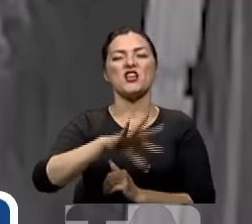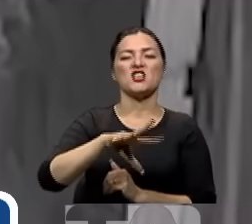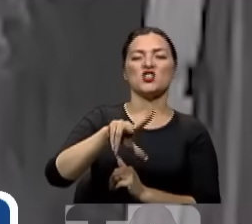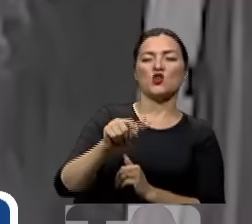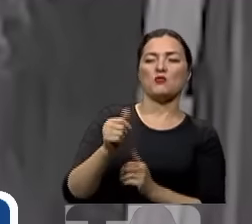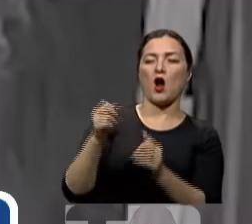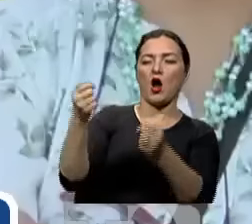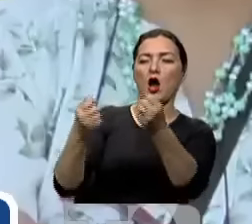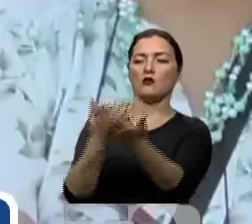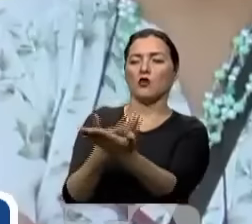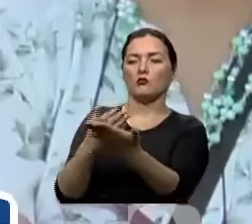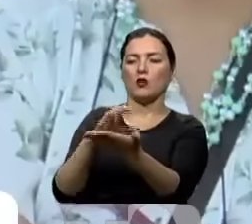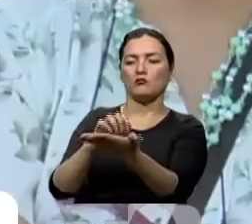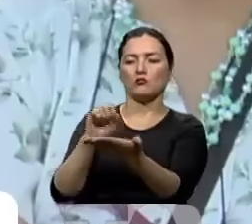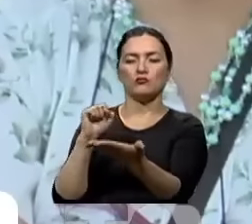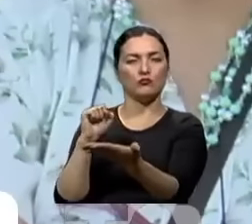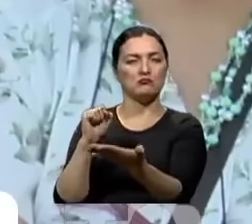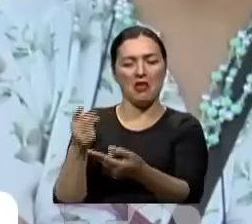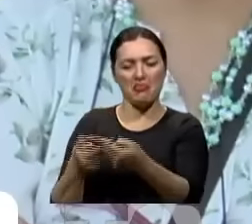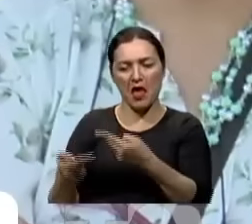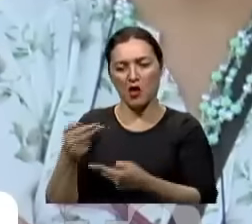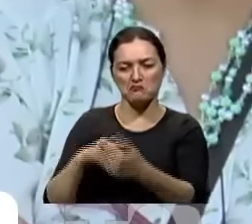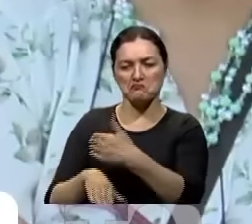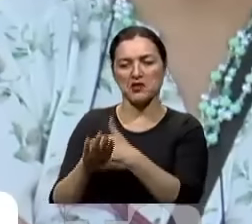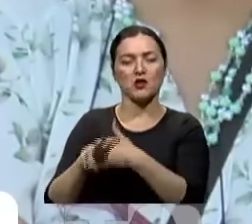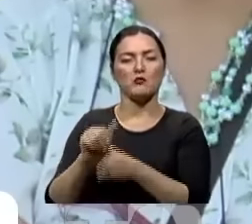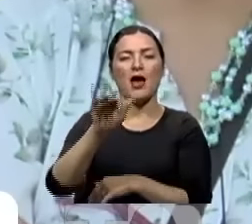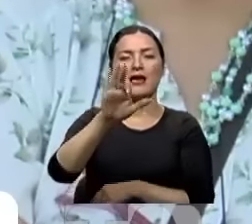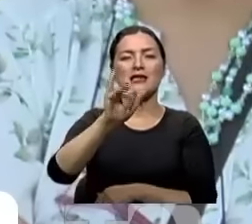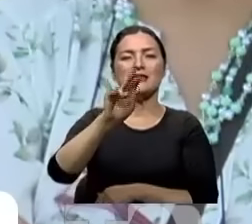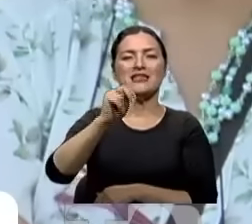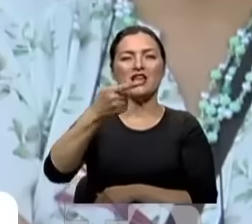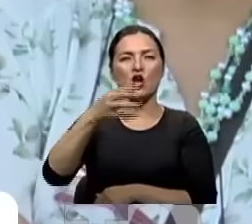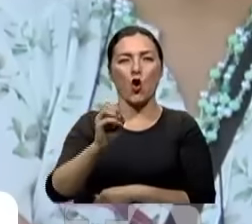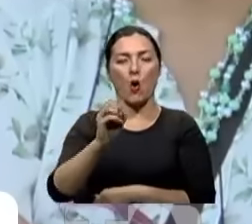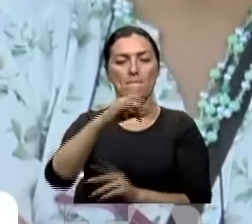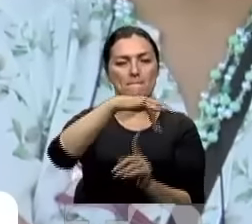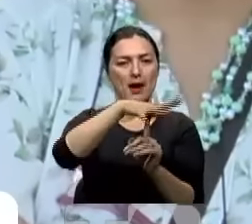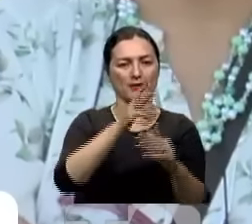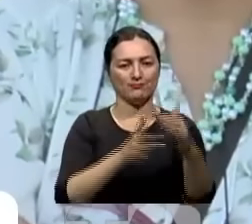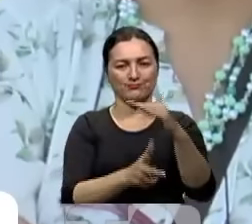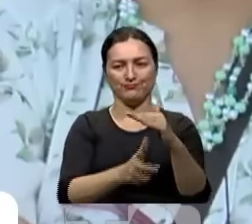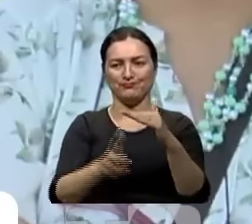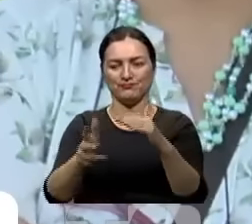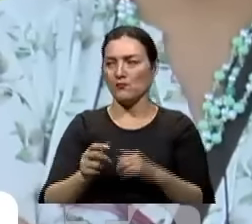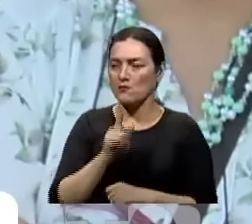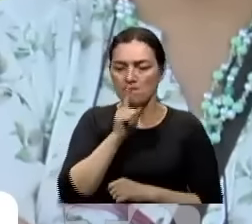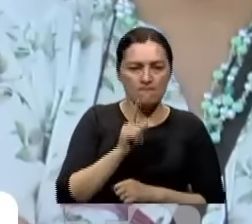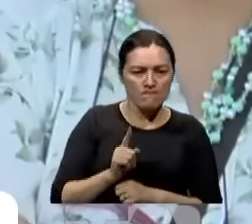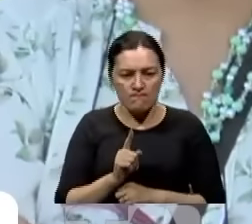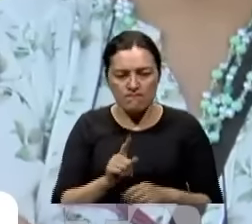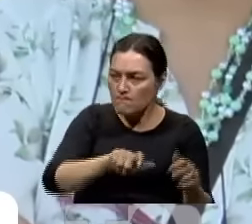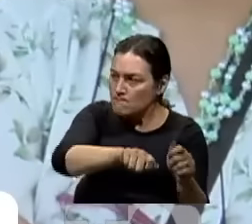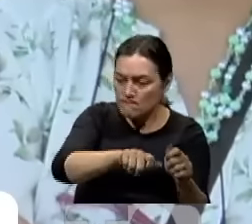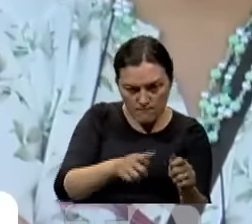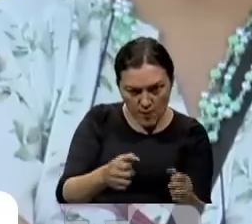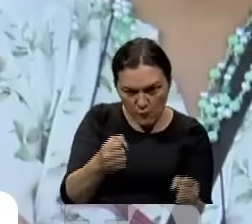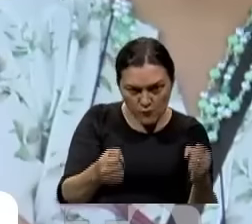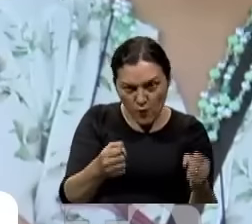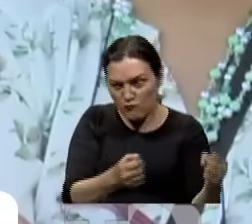partes de vehículos. Robado negocios, en el Tingo roban los carros en el parque. No es solamente aquí, es en todo el Valle de los Chillos, y